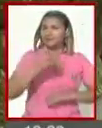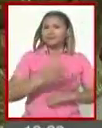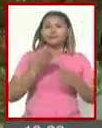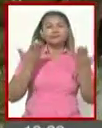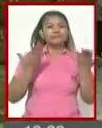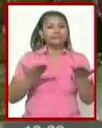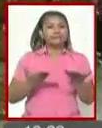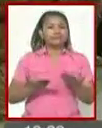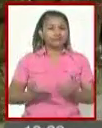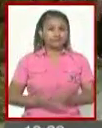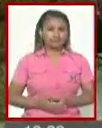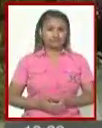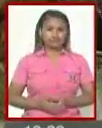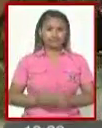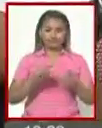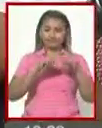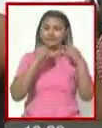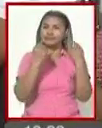de que haya